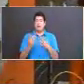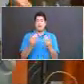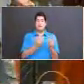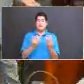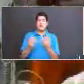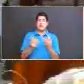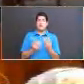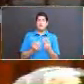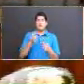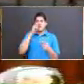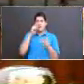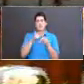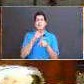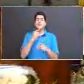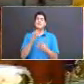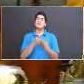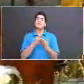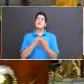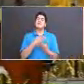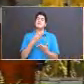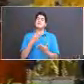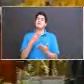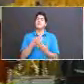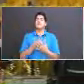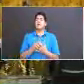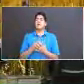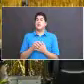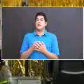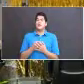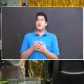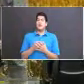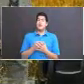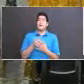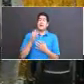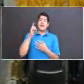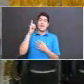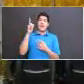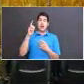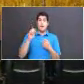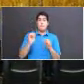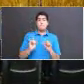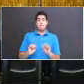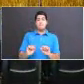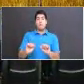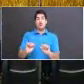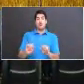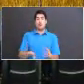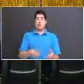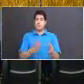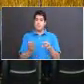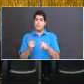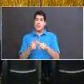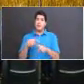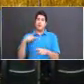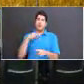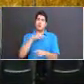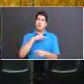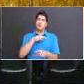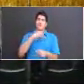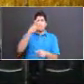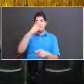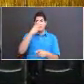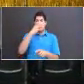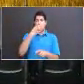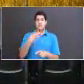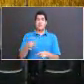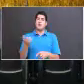Además de eso, la Biblia dice que él murió por nuestros pecados, pero que fue